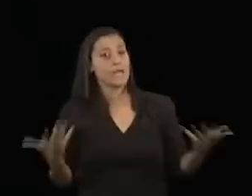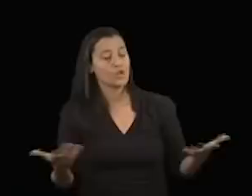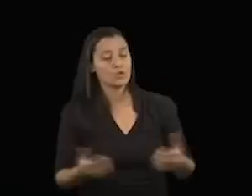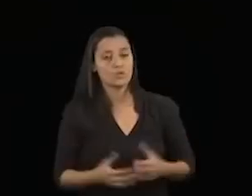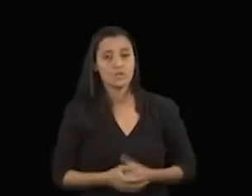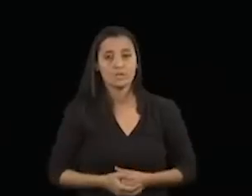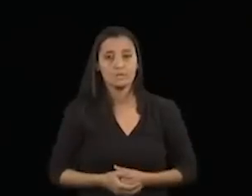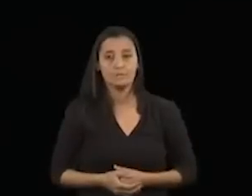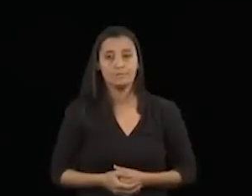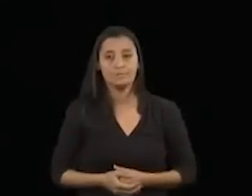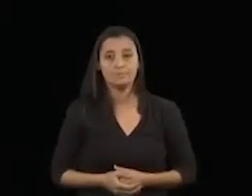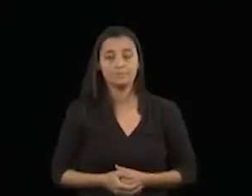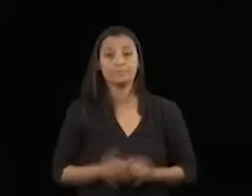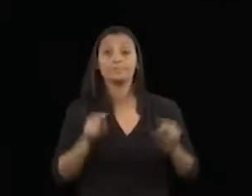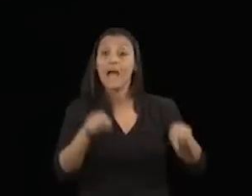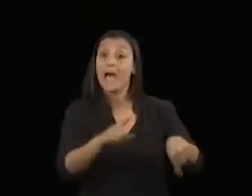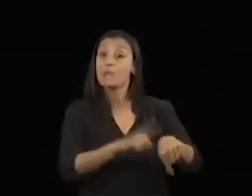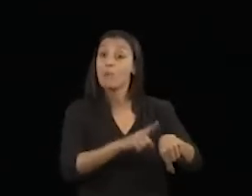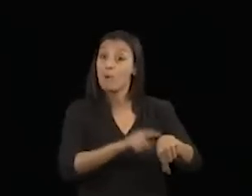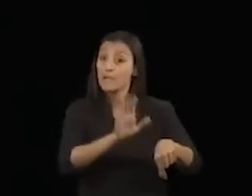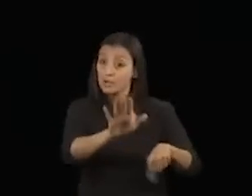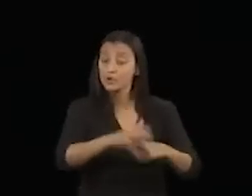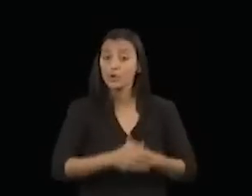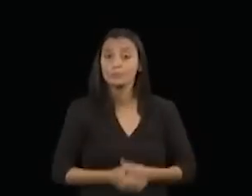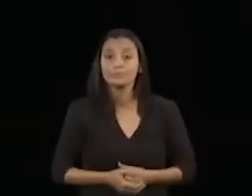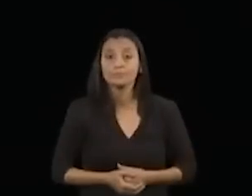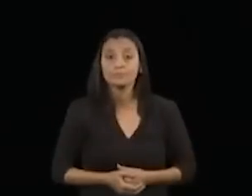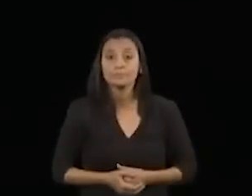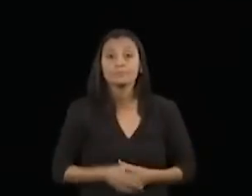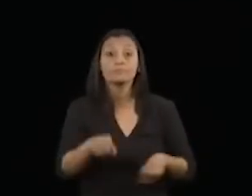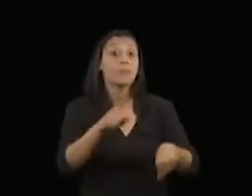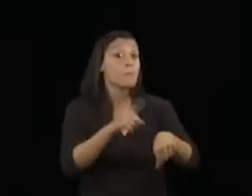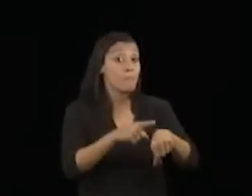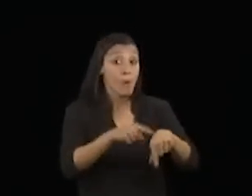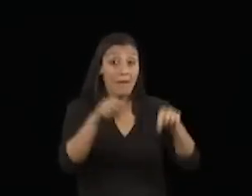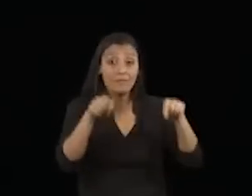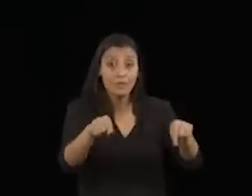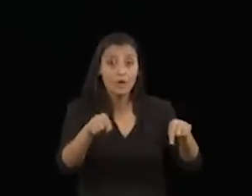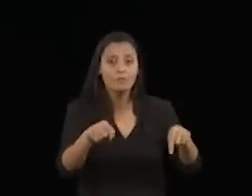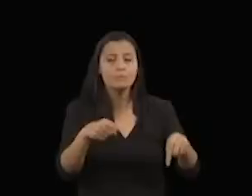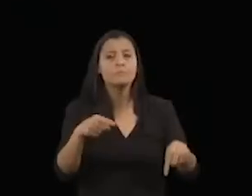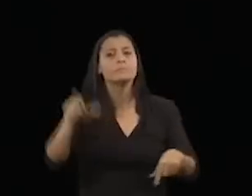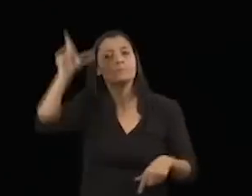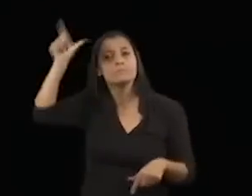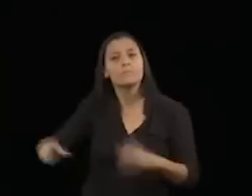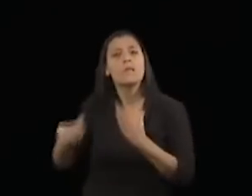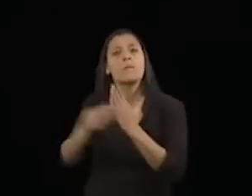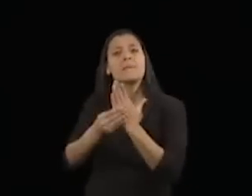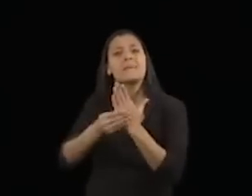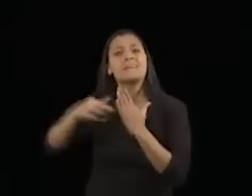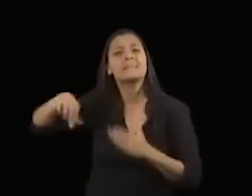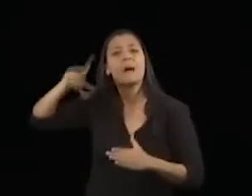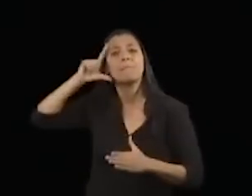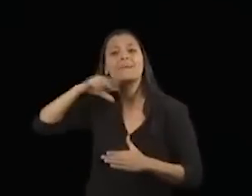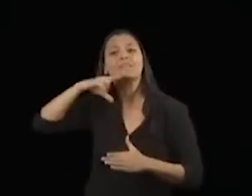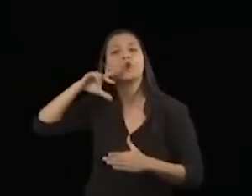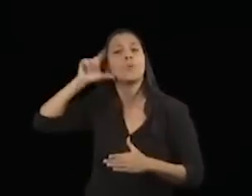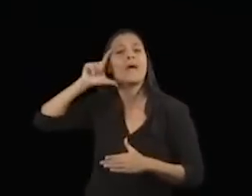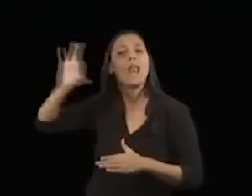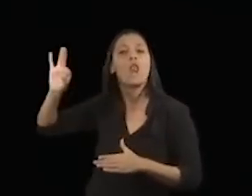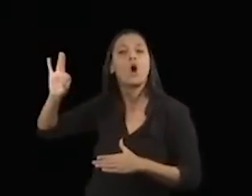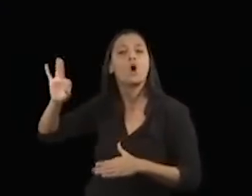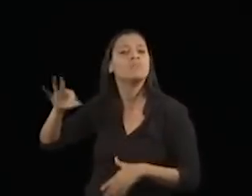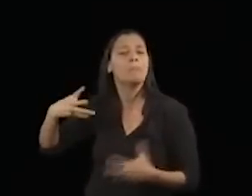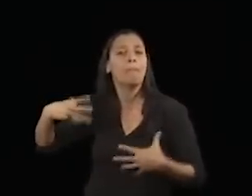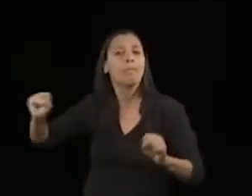Entonces, ahí, en ese momento, ¿qué es lo que descubre la ministra Petovelo? Con lo cual, en ese momento la